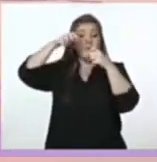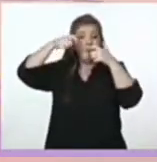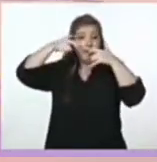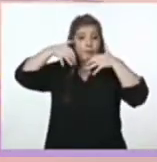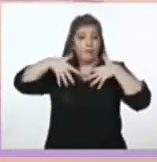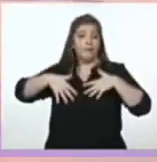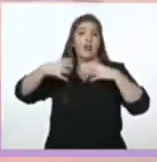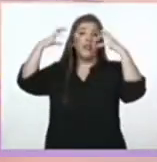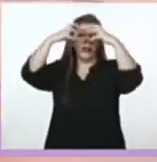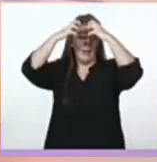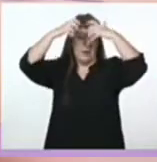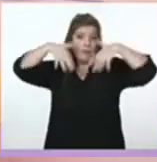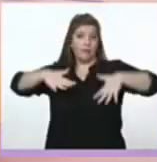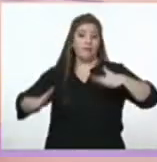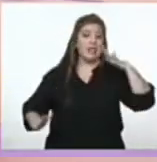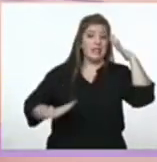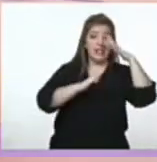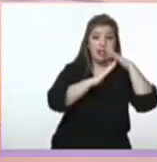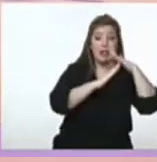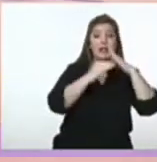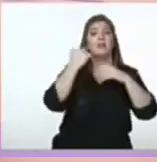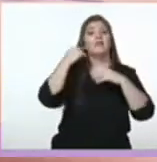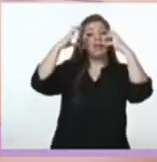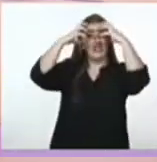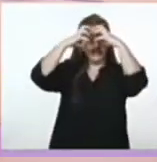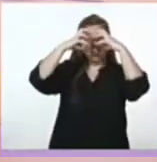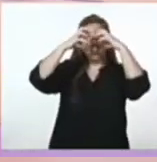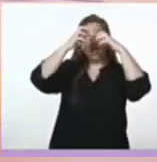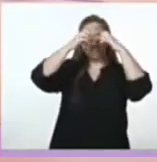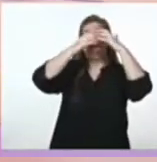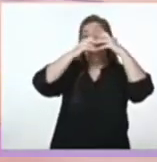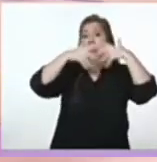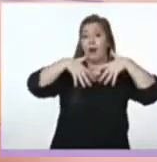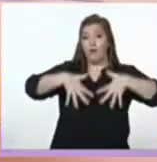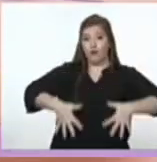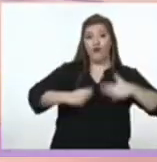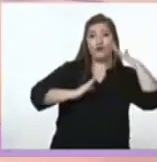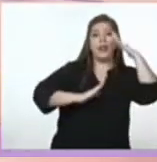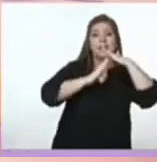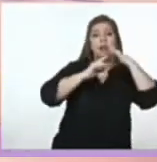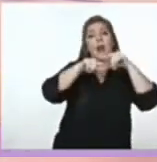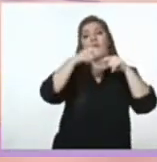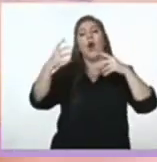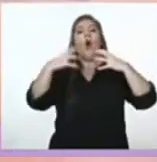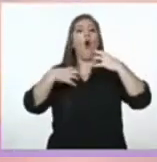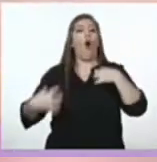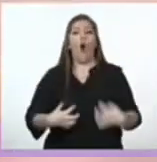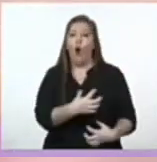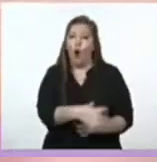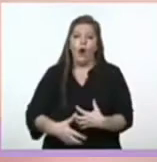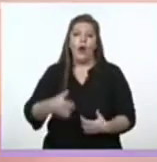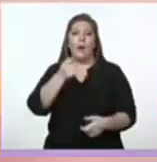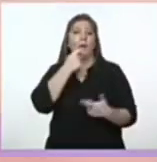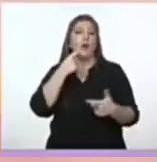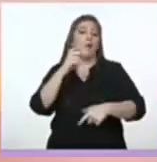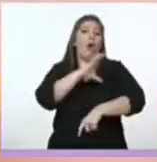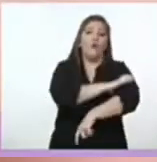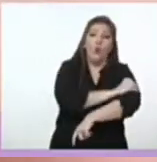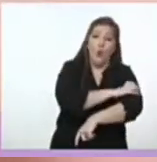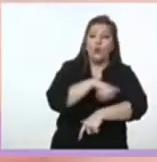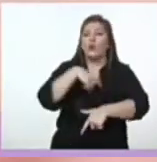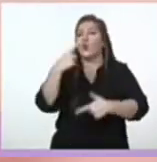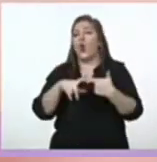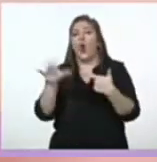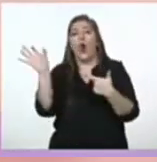sistema nervioso central y desde el sistema nervioso central hacia la periferia, a los órganos efectores, como puede ser un músculo o pueden